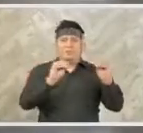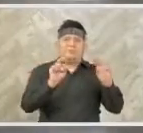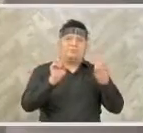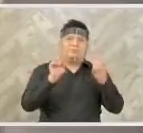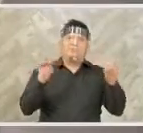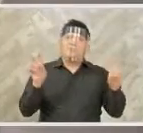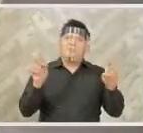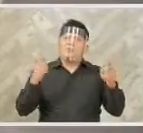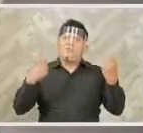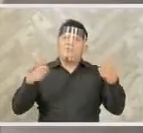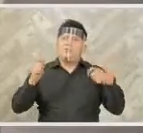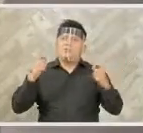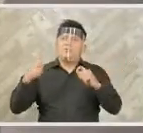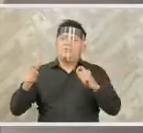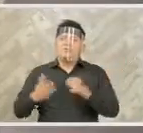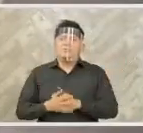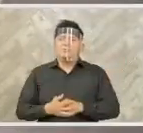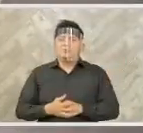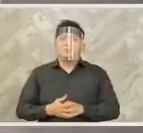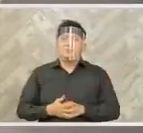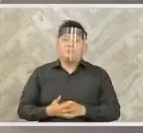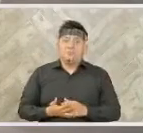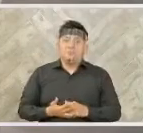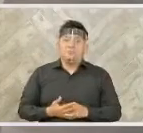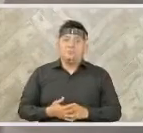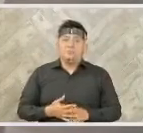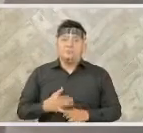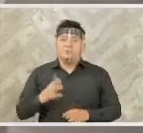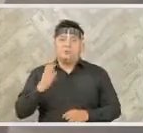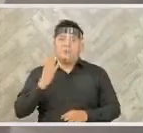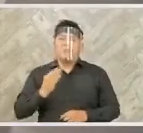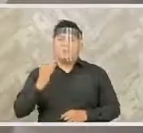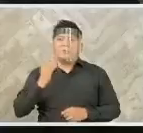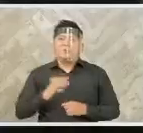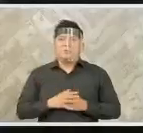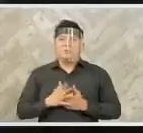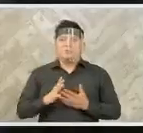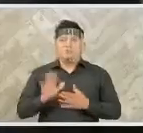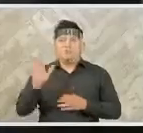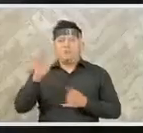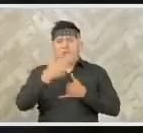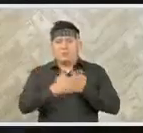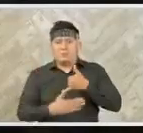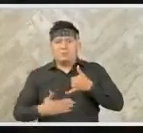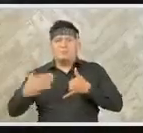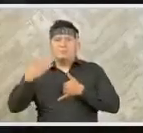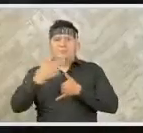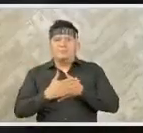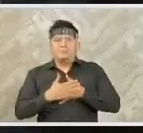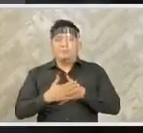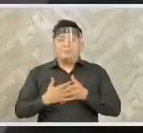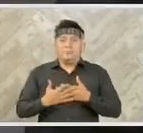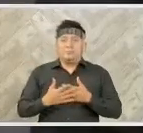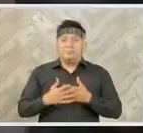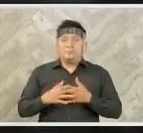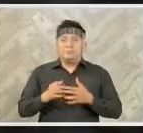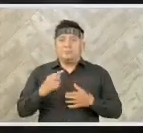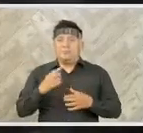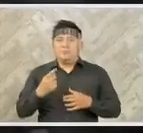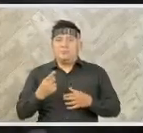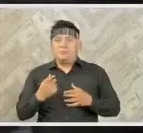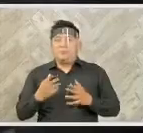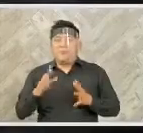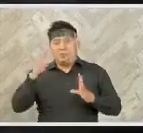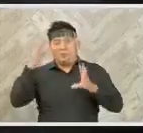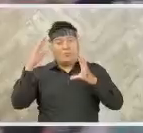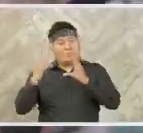temas de ventas, en temas específicos comerciales, con expertos de nivel nacional, a 15 equipos de empresas de nuestra ciudad.